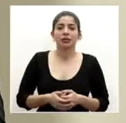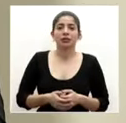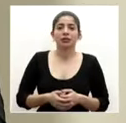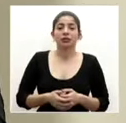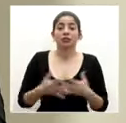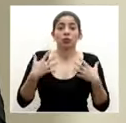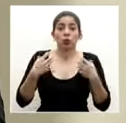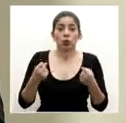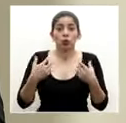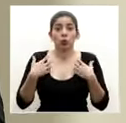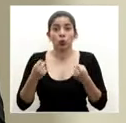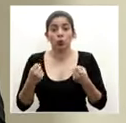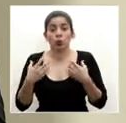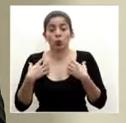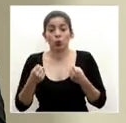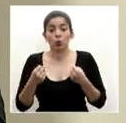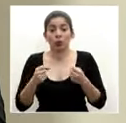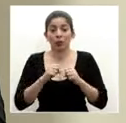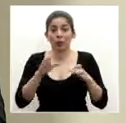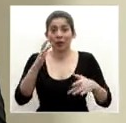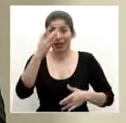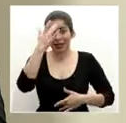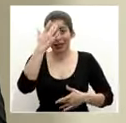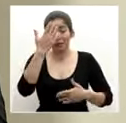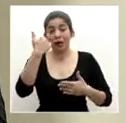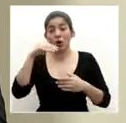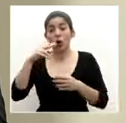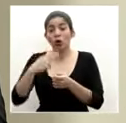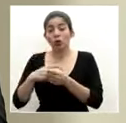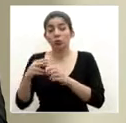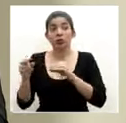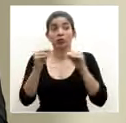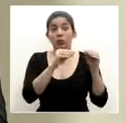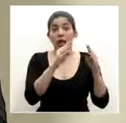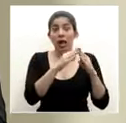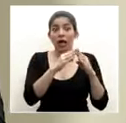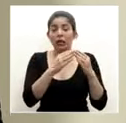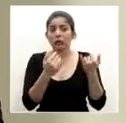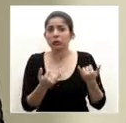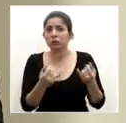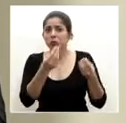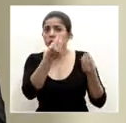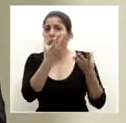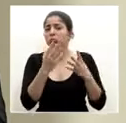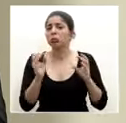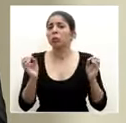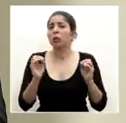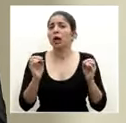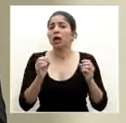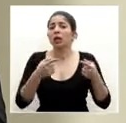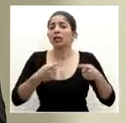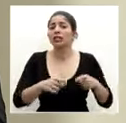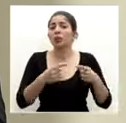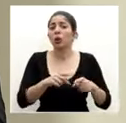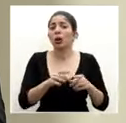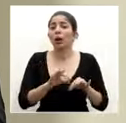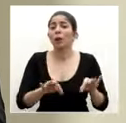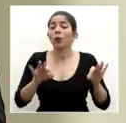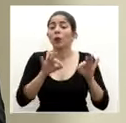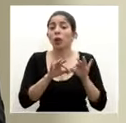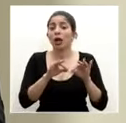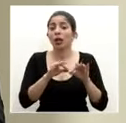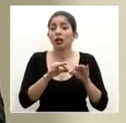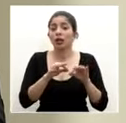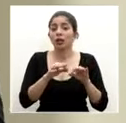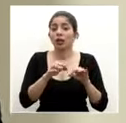dándose de alta en la evolución de la pandemia, que han estado internados, no hemos tenido ningún reporte de alguna secuela importante que